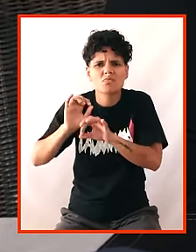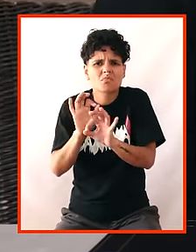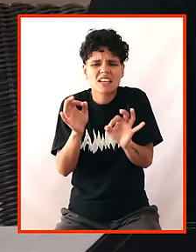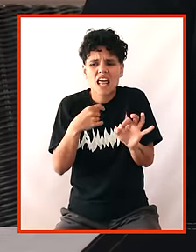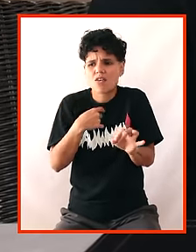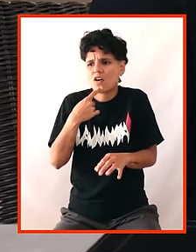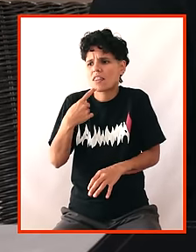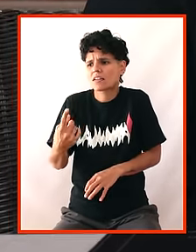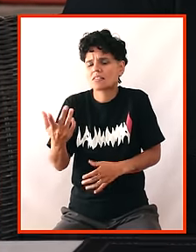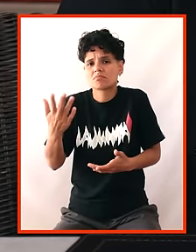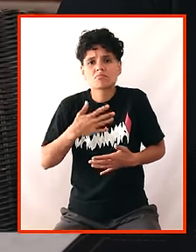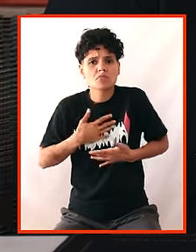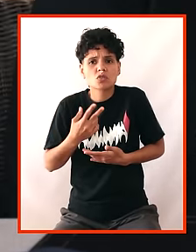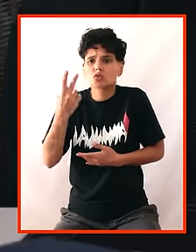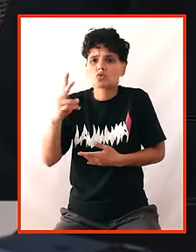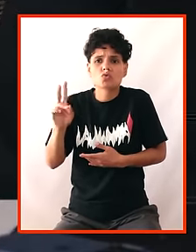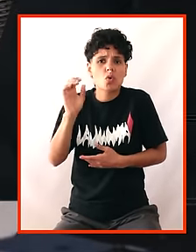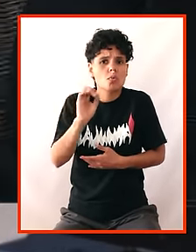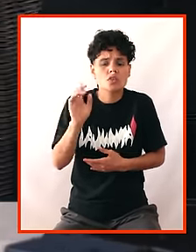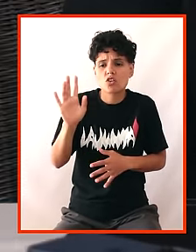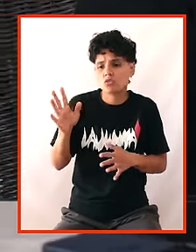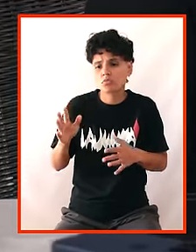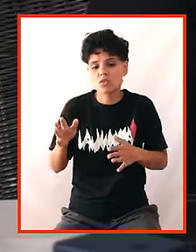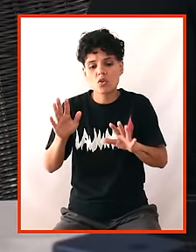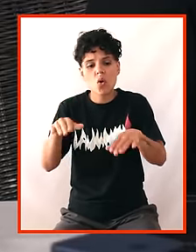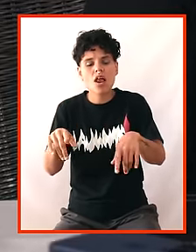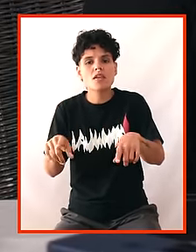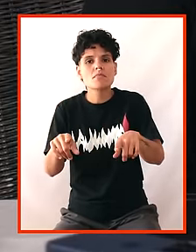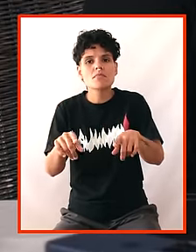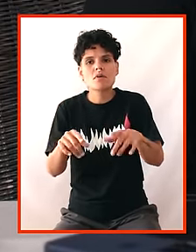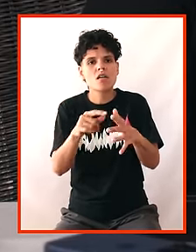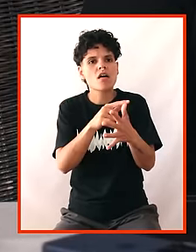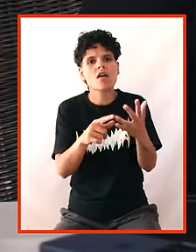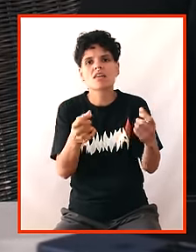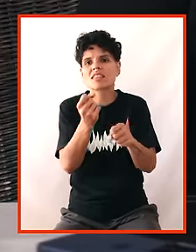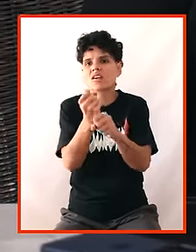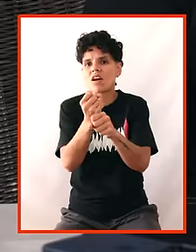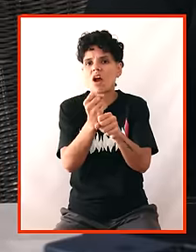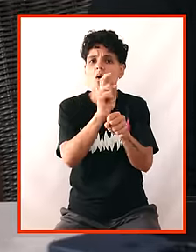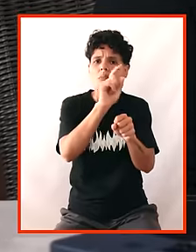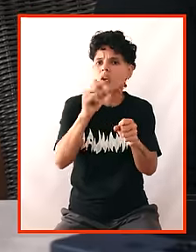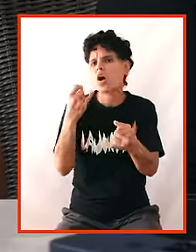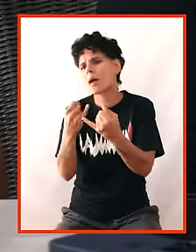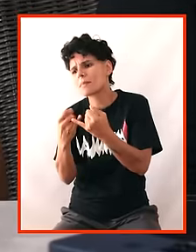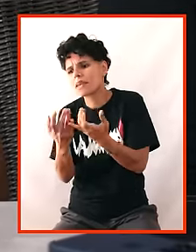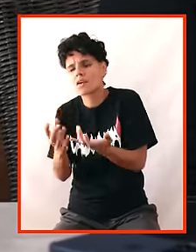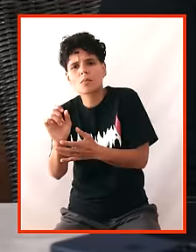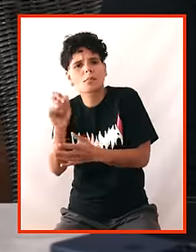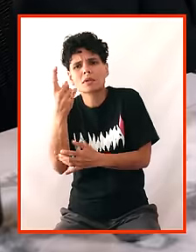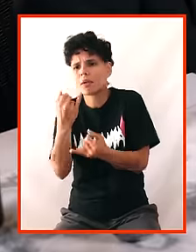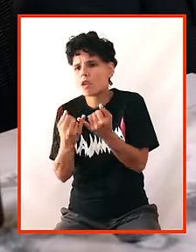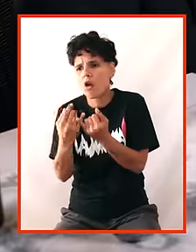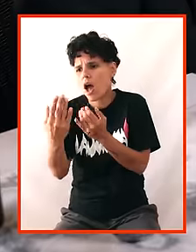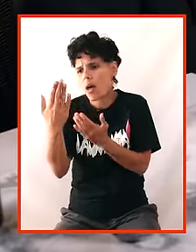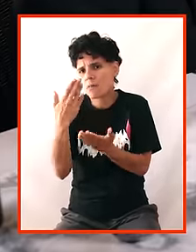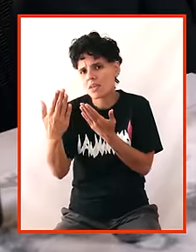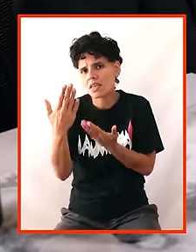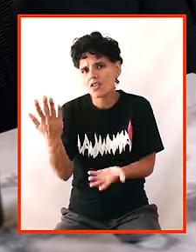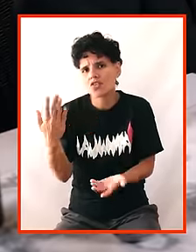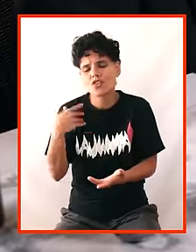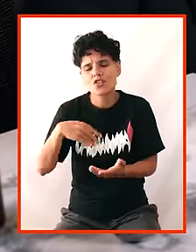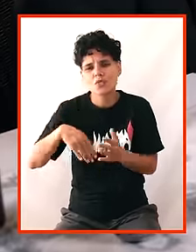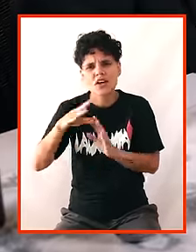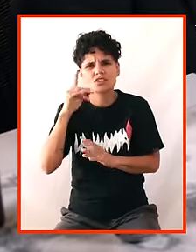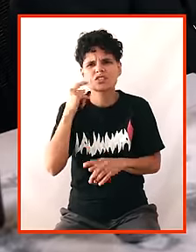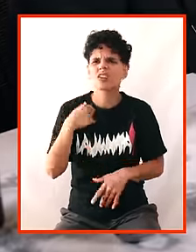decir. Qué decir, claro. Si también antes de armar una banda soy amigo. Sí, po. Entonces, ¿qué le decís? No, es que la banda no tiene como lógica el...